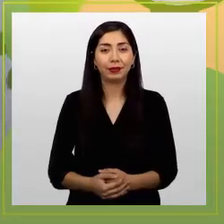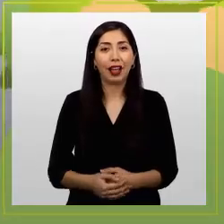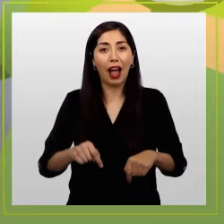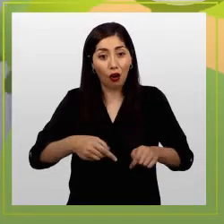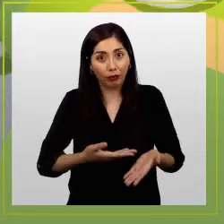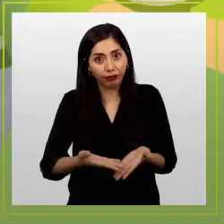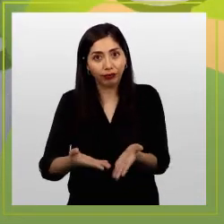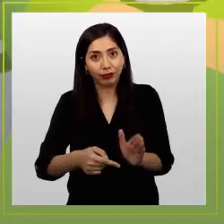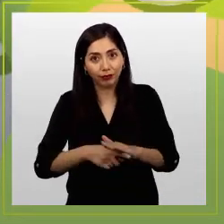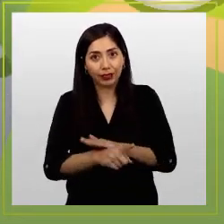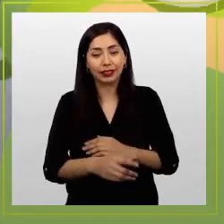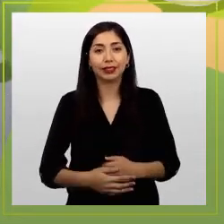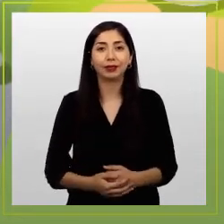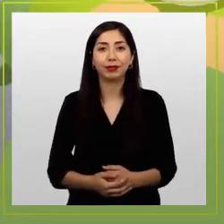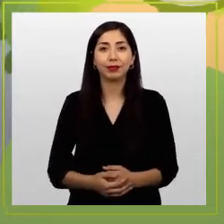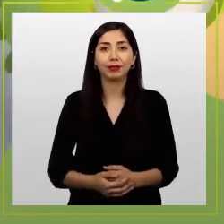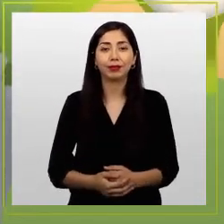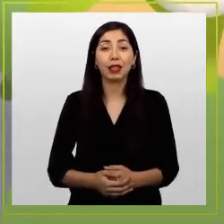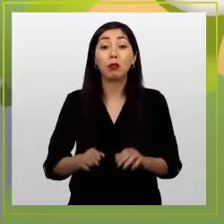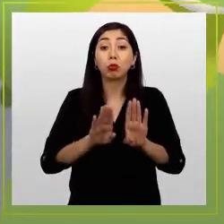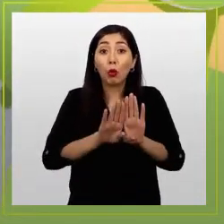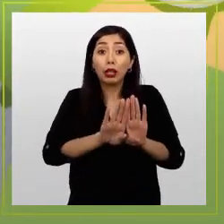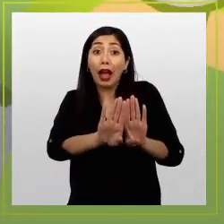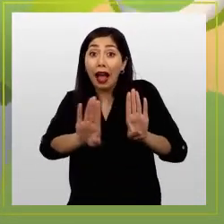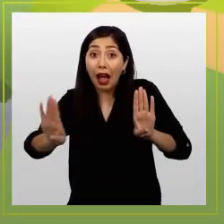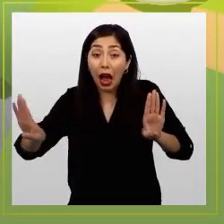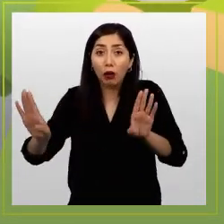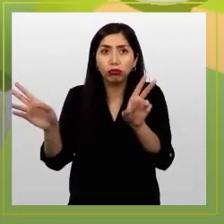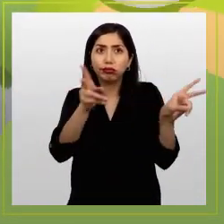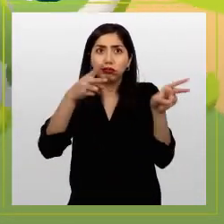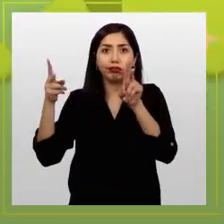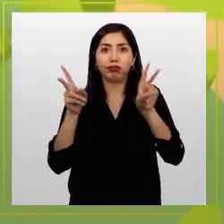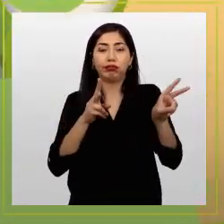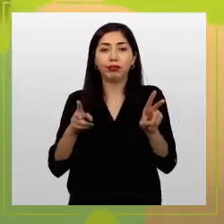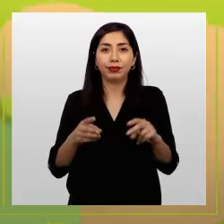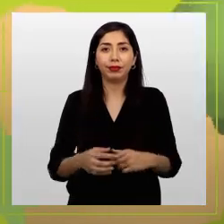Ahora pasen. Vamos a dejar la puerta abierta para que circule el aire.